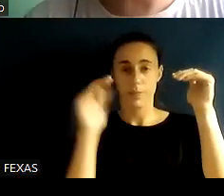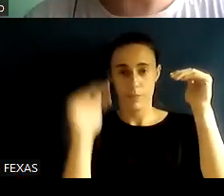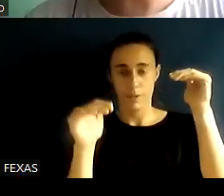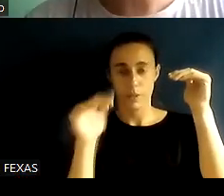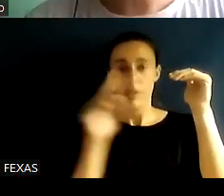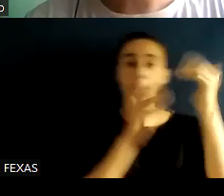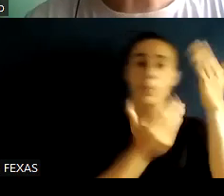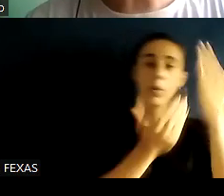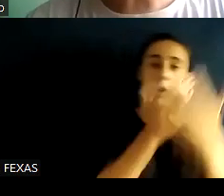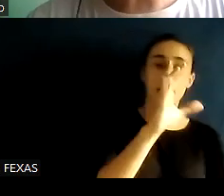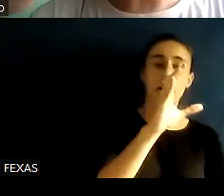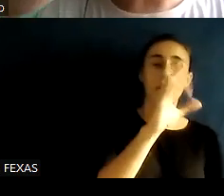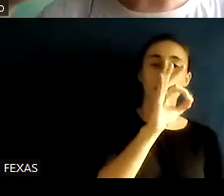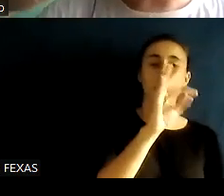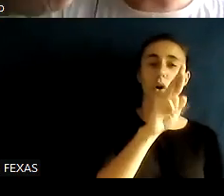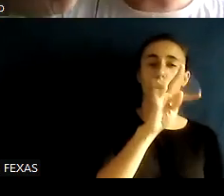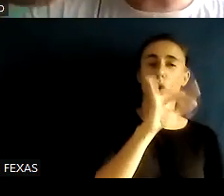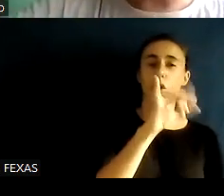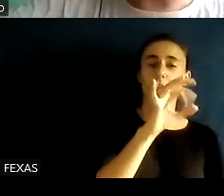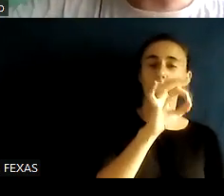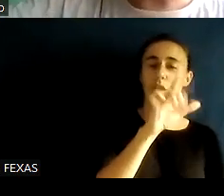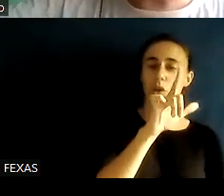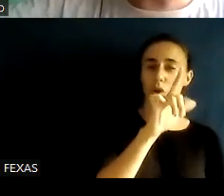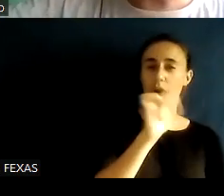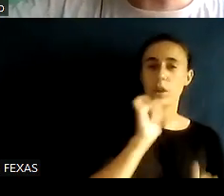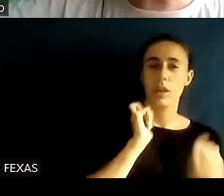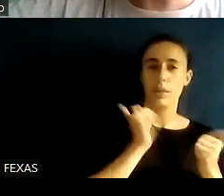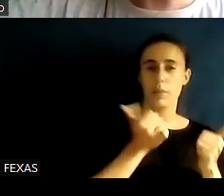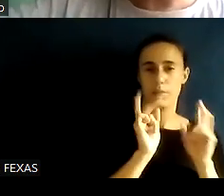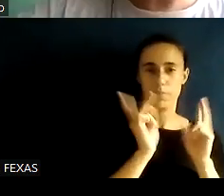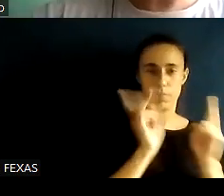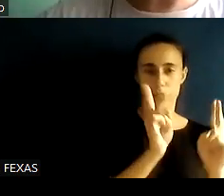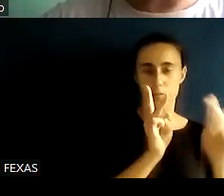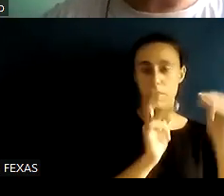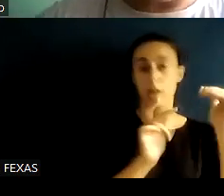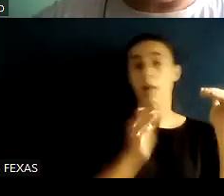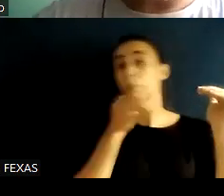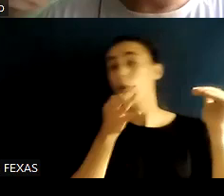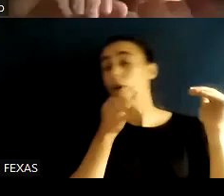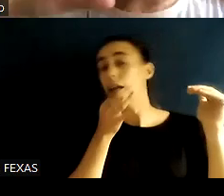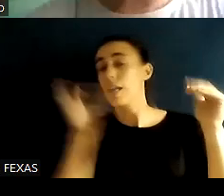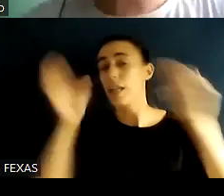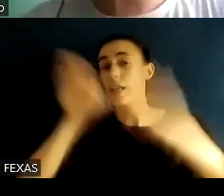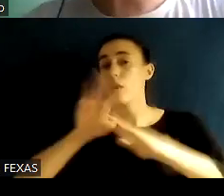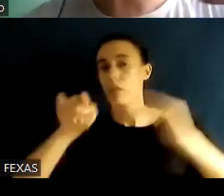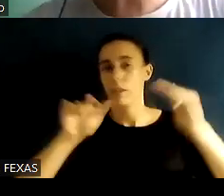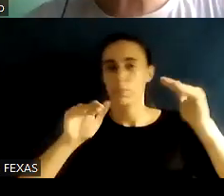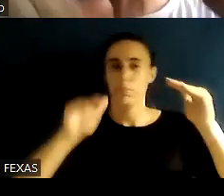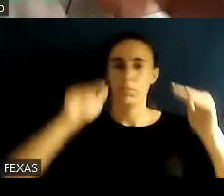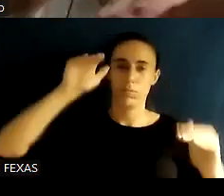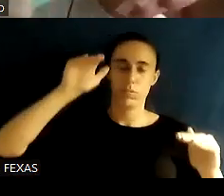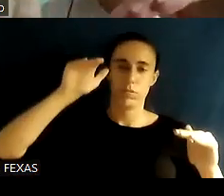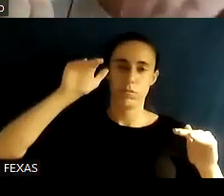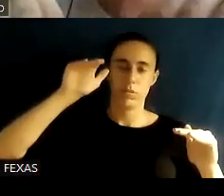nos activa, y durante la tarde-noche empieza a aumentar la melatonina y es la que nos permite conciliar el sueño. Bueno, pues este equilibrio, que